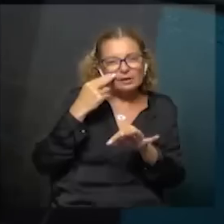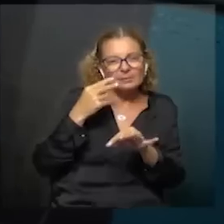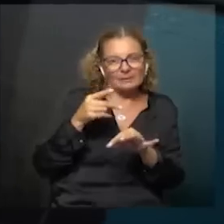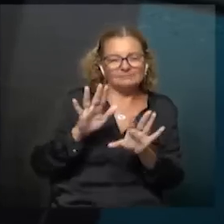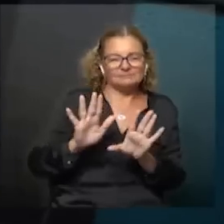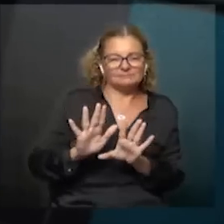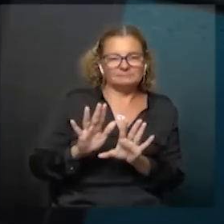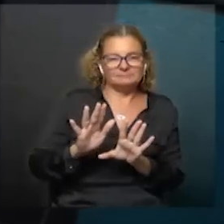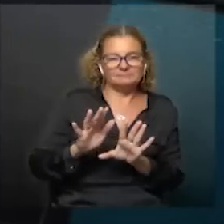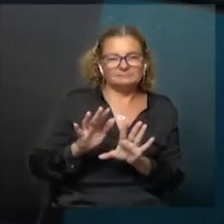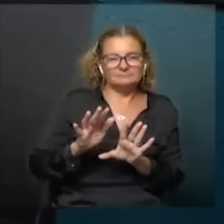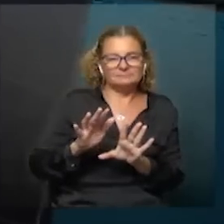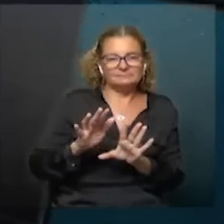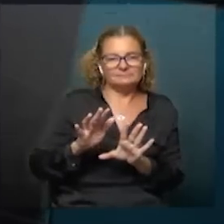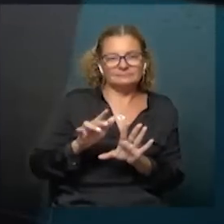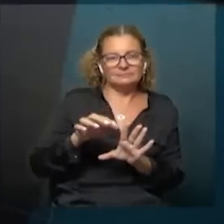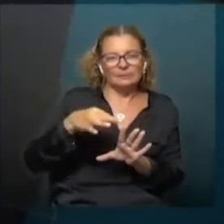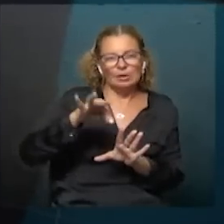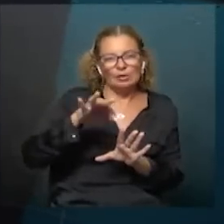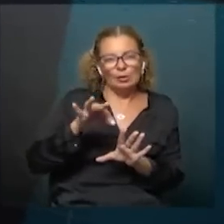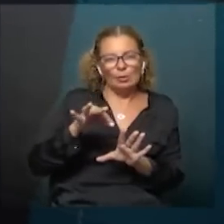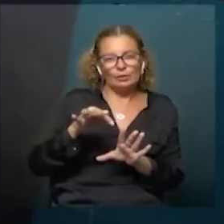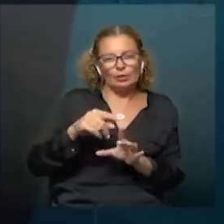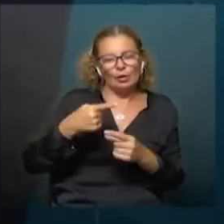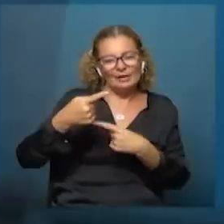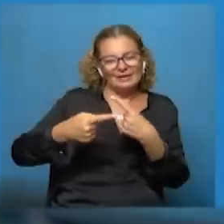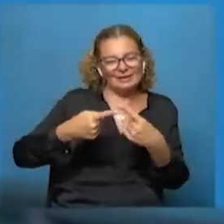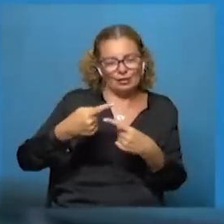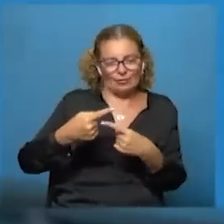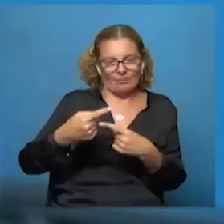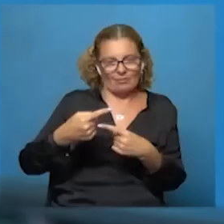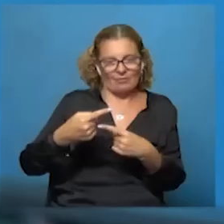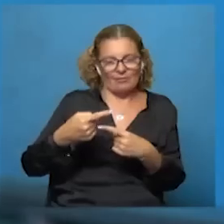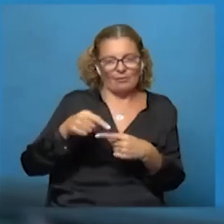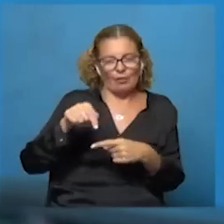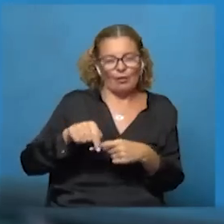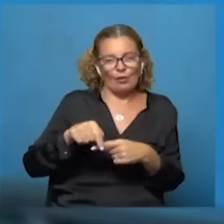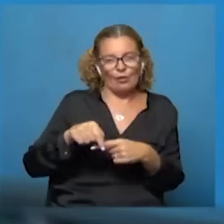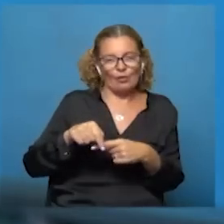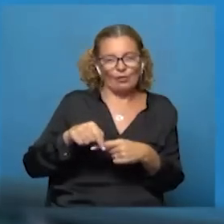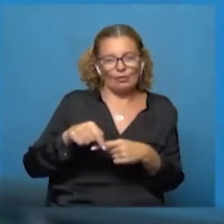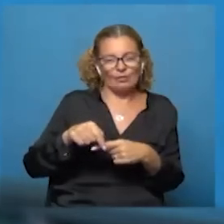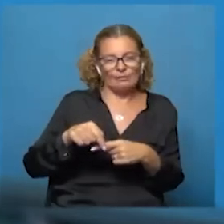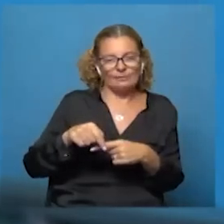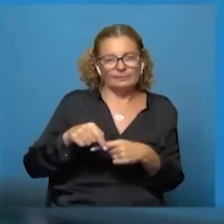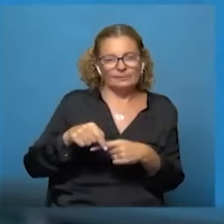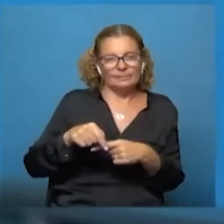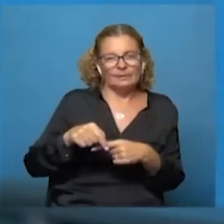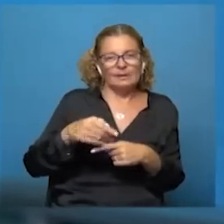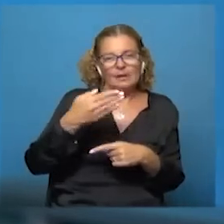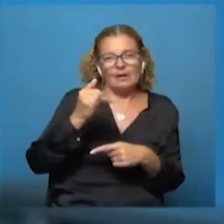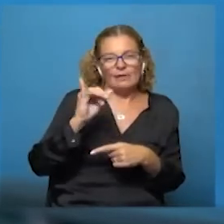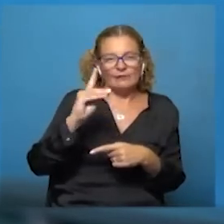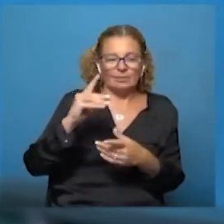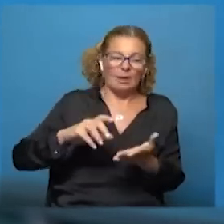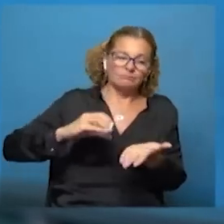asesiano es lo único que sobrevivió de eso hoy por hoy el Vid va a aportar de nuevo